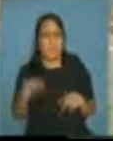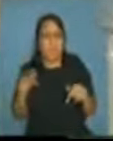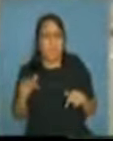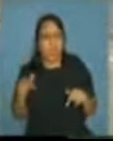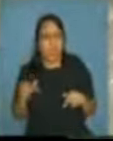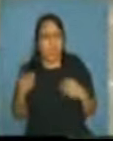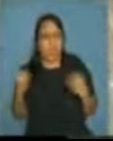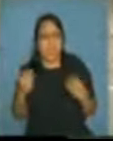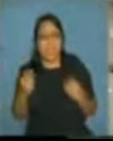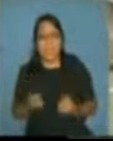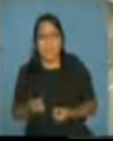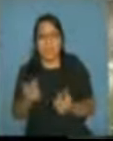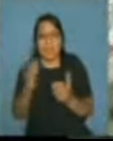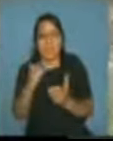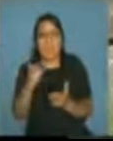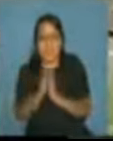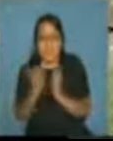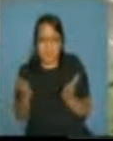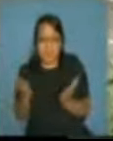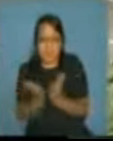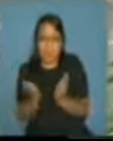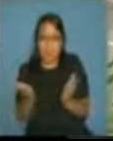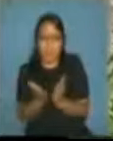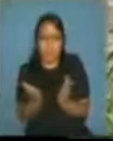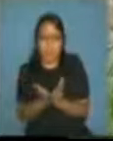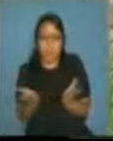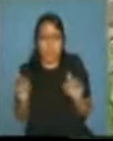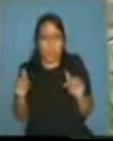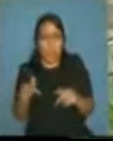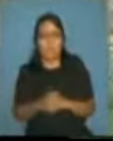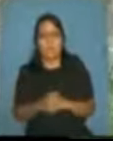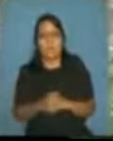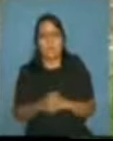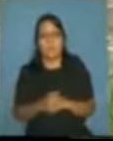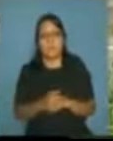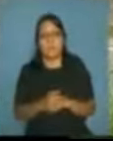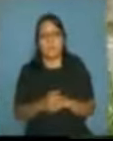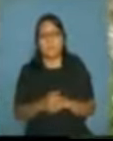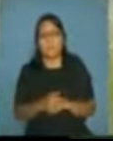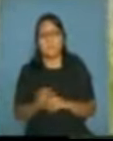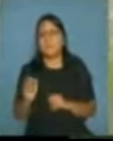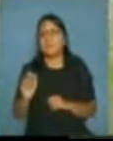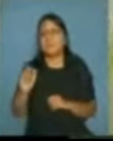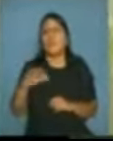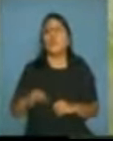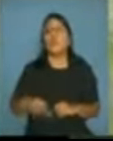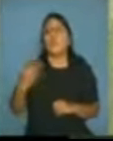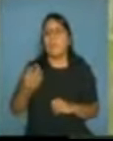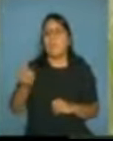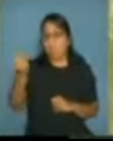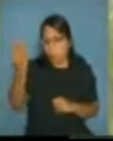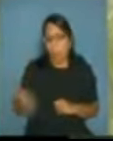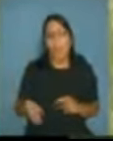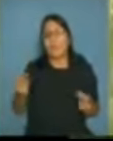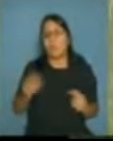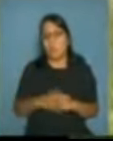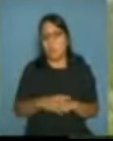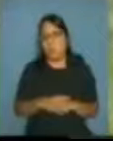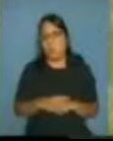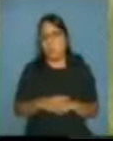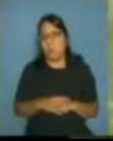sacar el carnet que vos tenés que ir a rendir. Ahora, ¿cuánto vale tu vida? ¿Y cuánto le echas